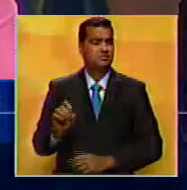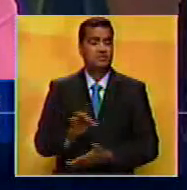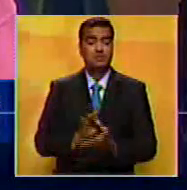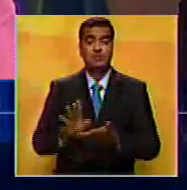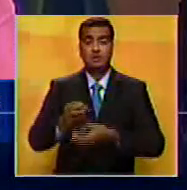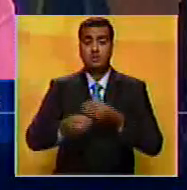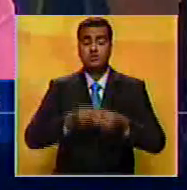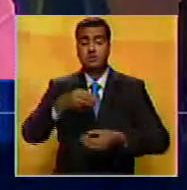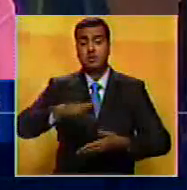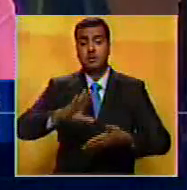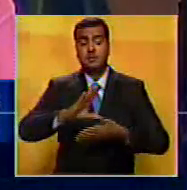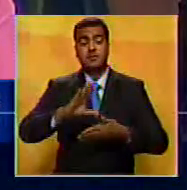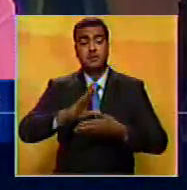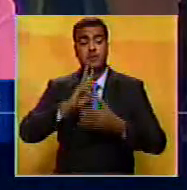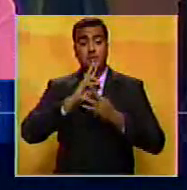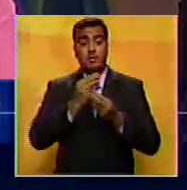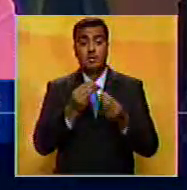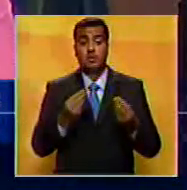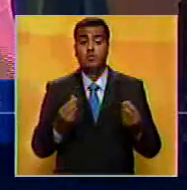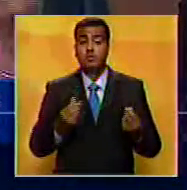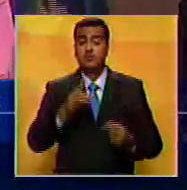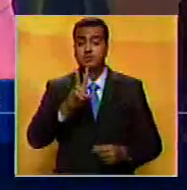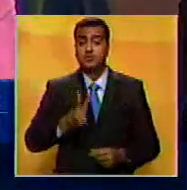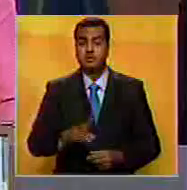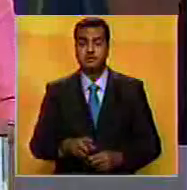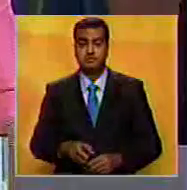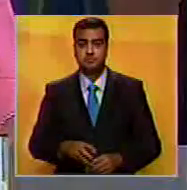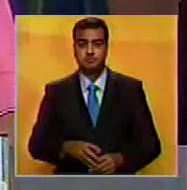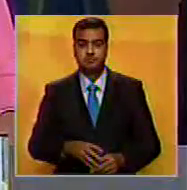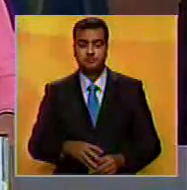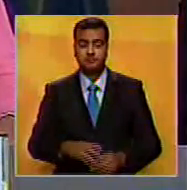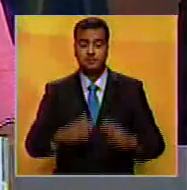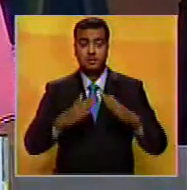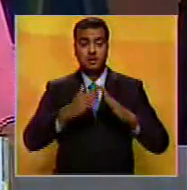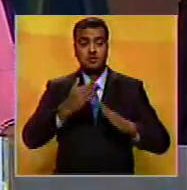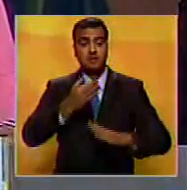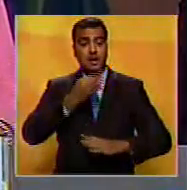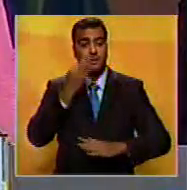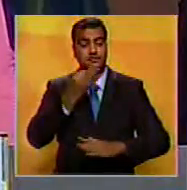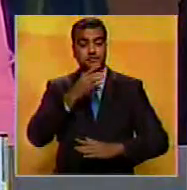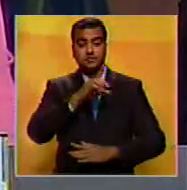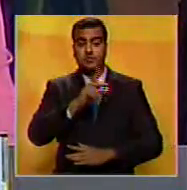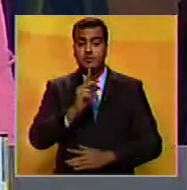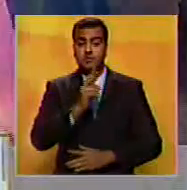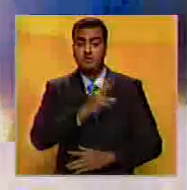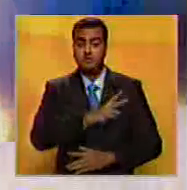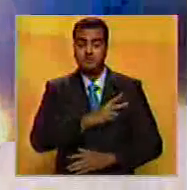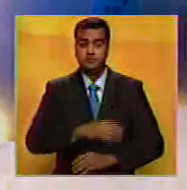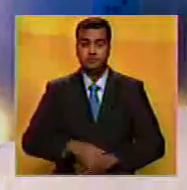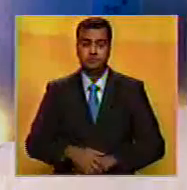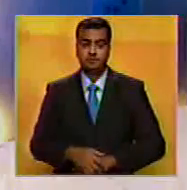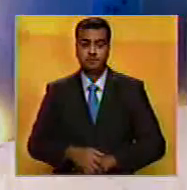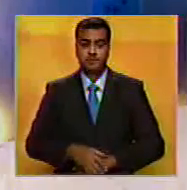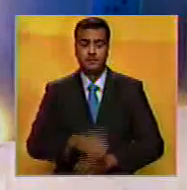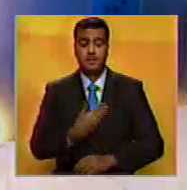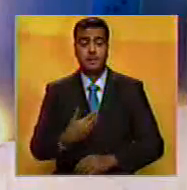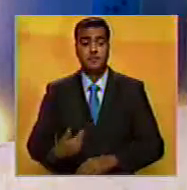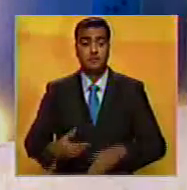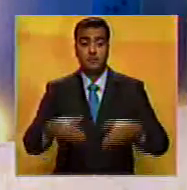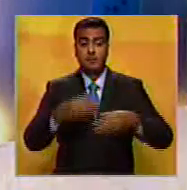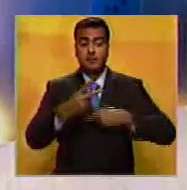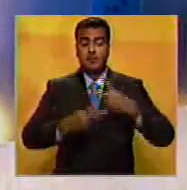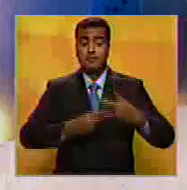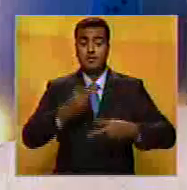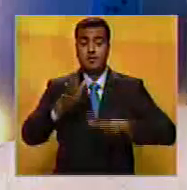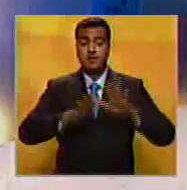la OEA traiga consecuencias económicas para Venezuela. Desde la Casa Amarilla, Lirio Pérez, Noticiero Venevisión. El presidente de la Comisión de